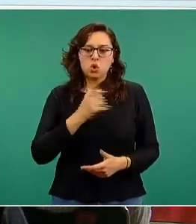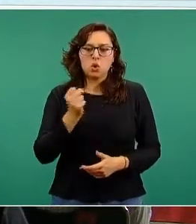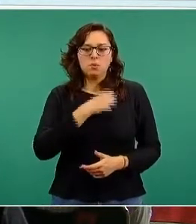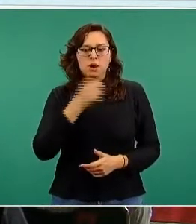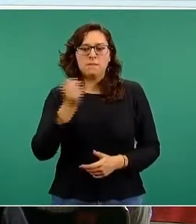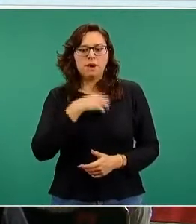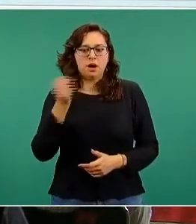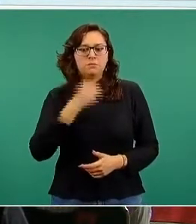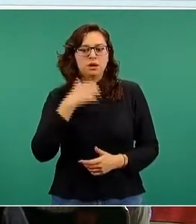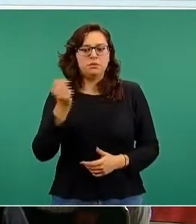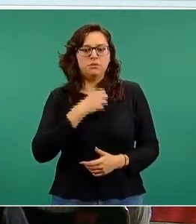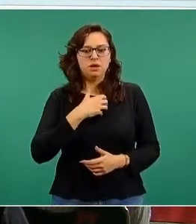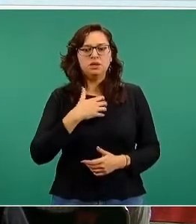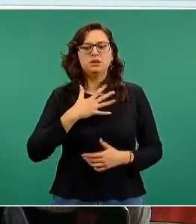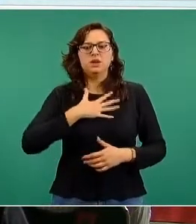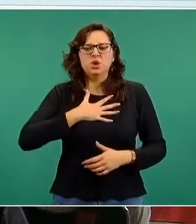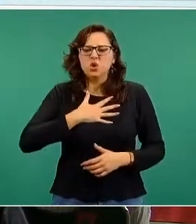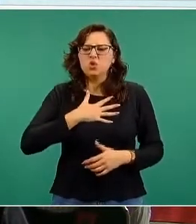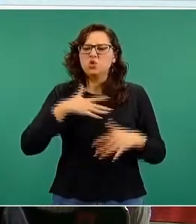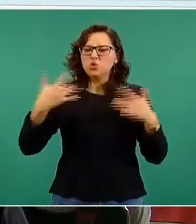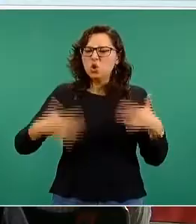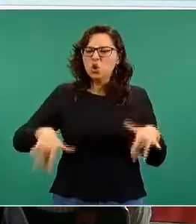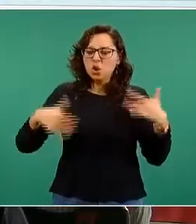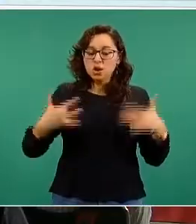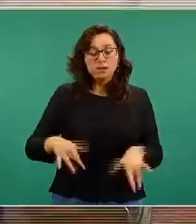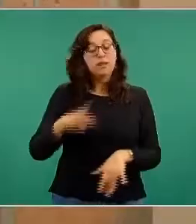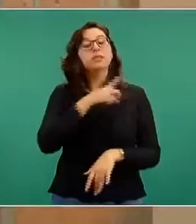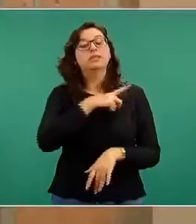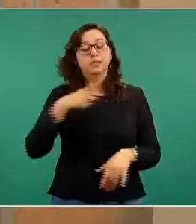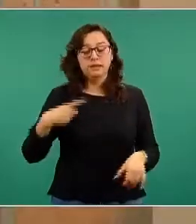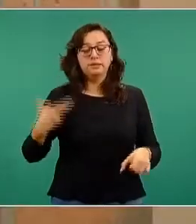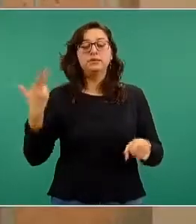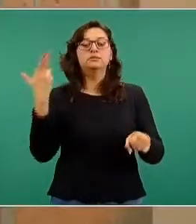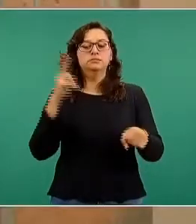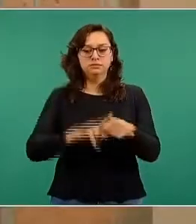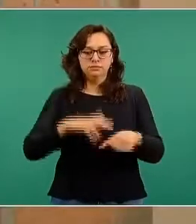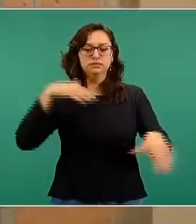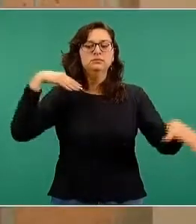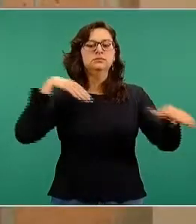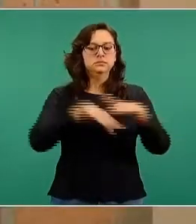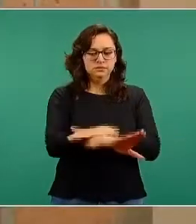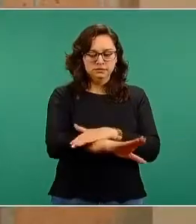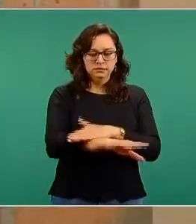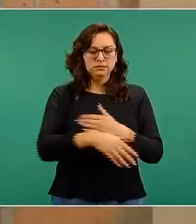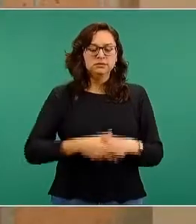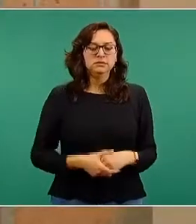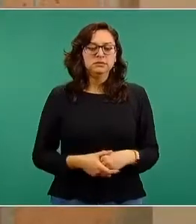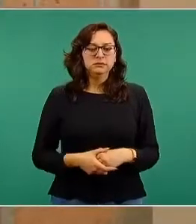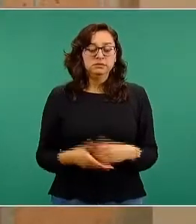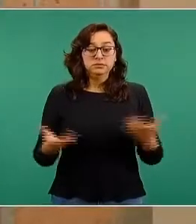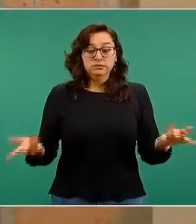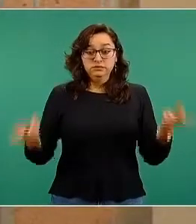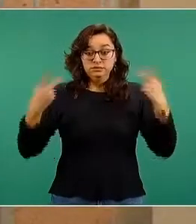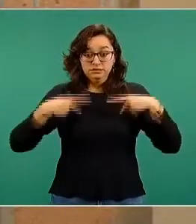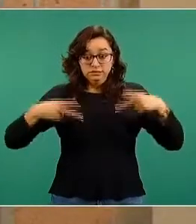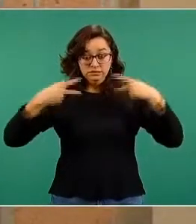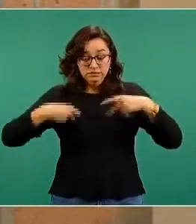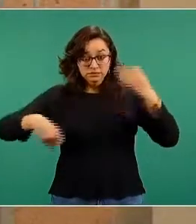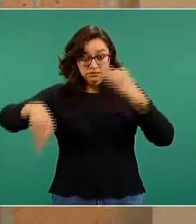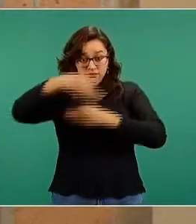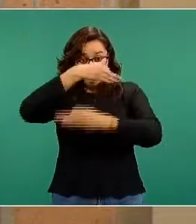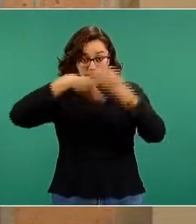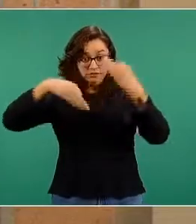más rápido, que les duele el pecho, hay que acudir a una unidad de atención. Y para todas las personas con